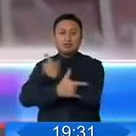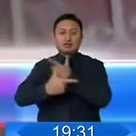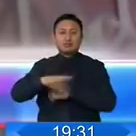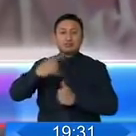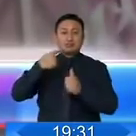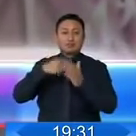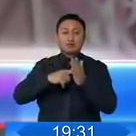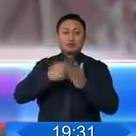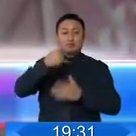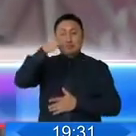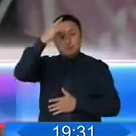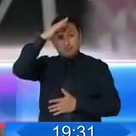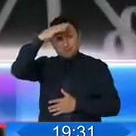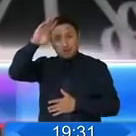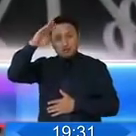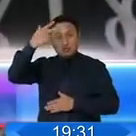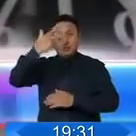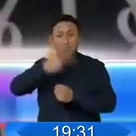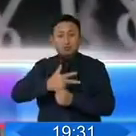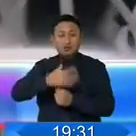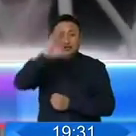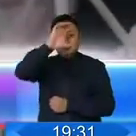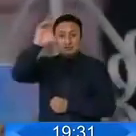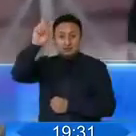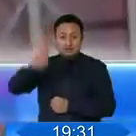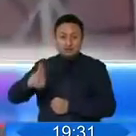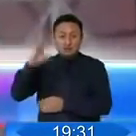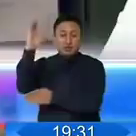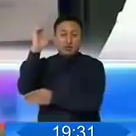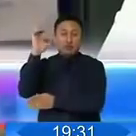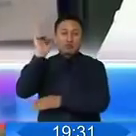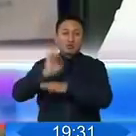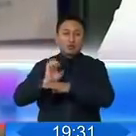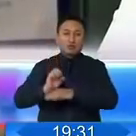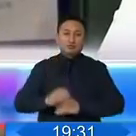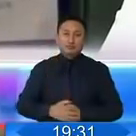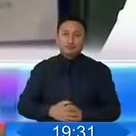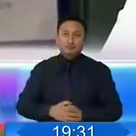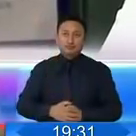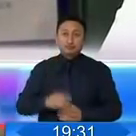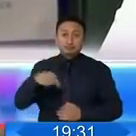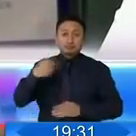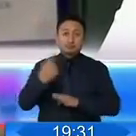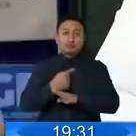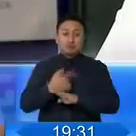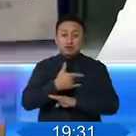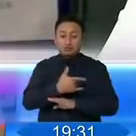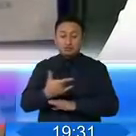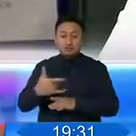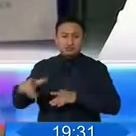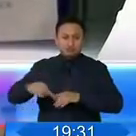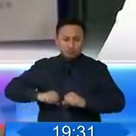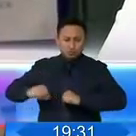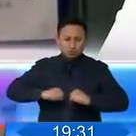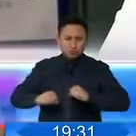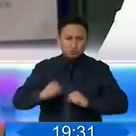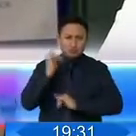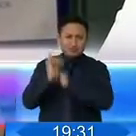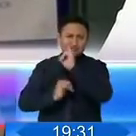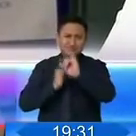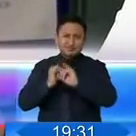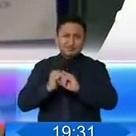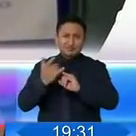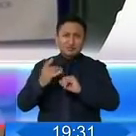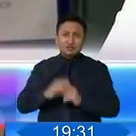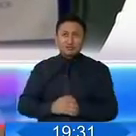México, Guatemala, Costa Rica, Colombia y Ecuador. Es la primera vez que se realiza este tipo de operativos, sobre todo en